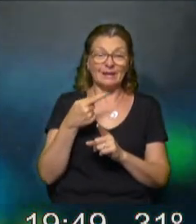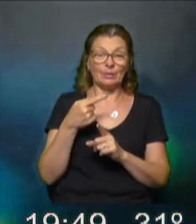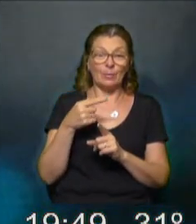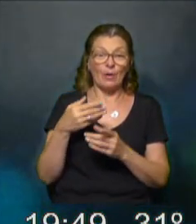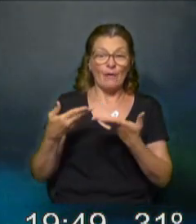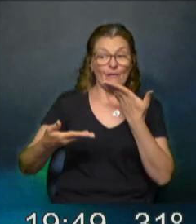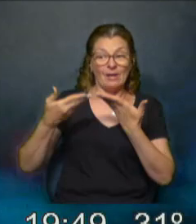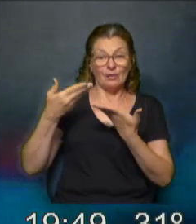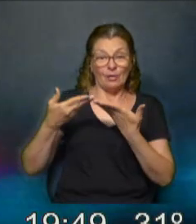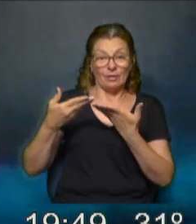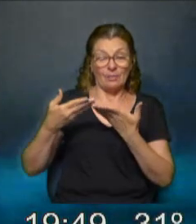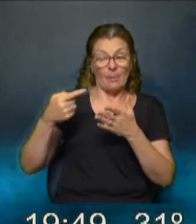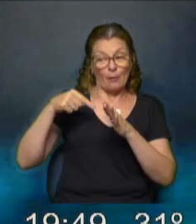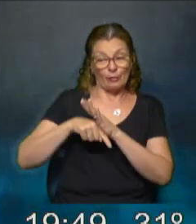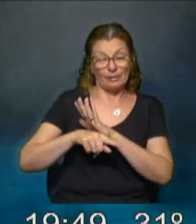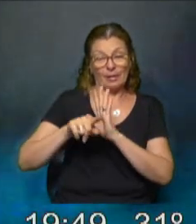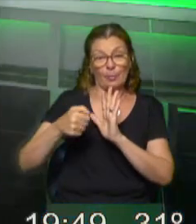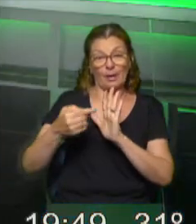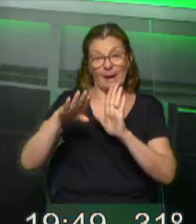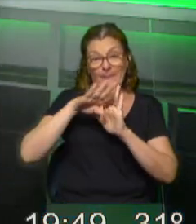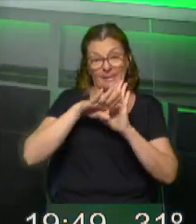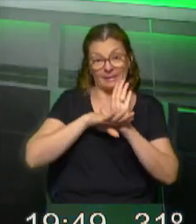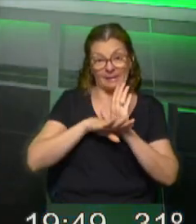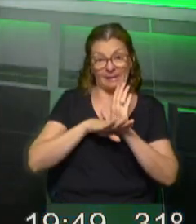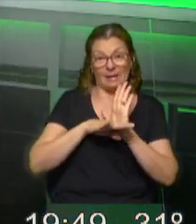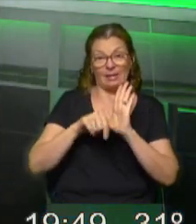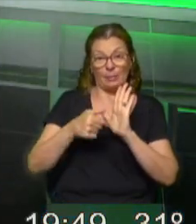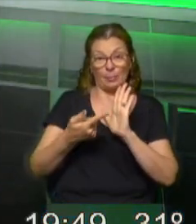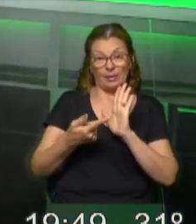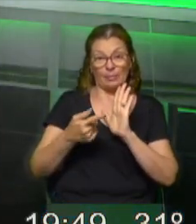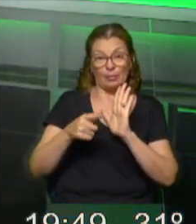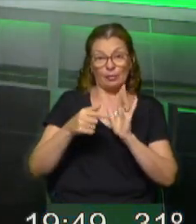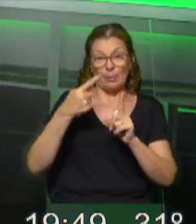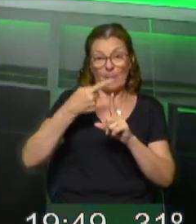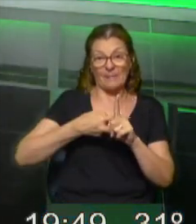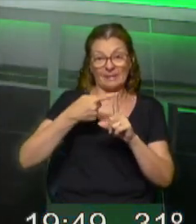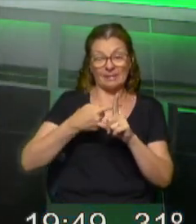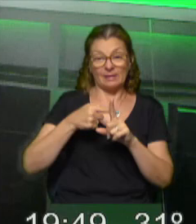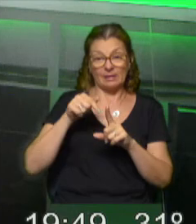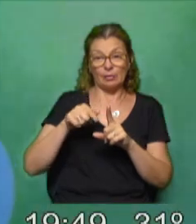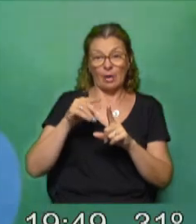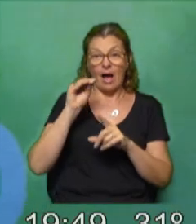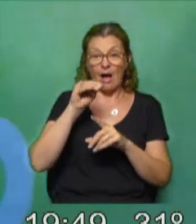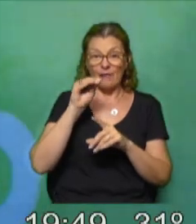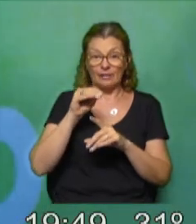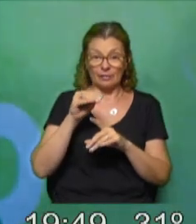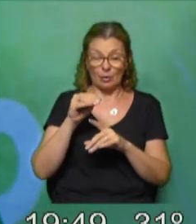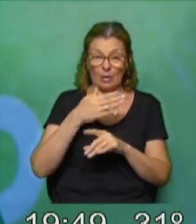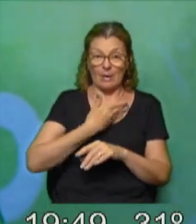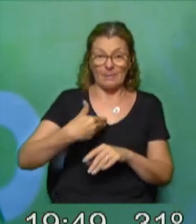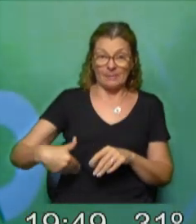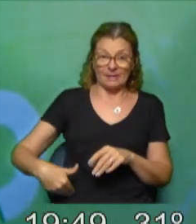inflación que naturalmente se va a profundizar producto de las medidas que se van a desplegar en los próximos meses Sí sí Bueno es uno de los anuncios que hizo el